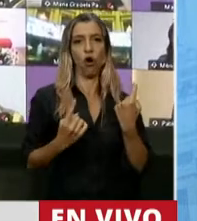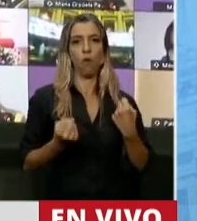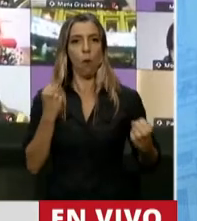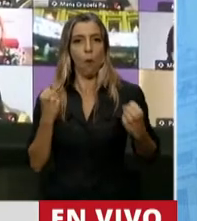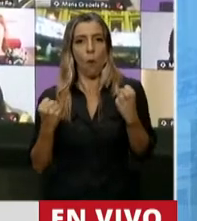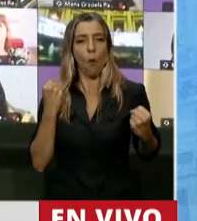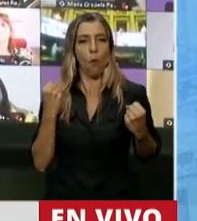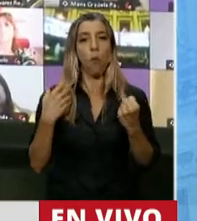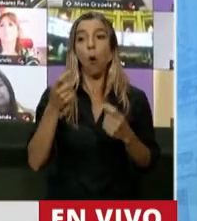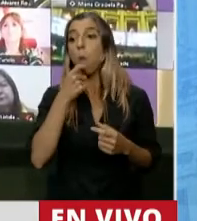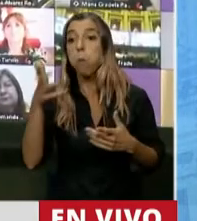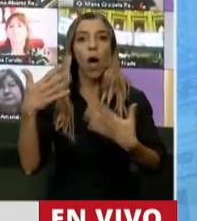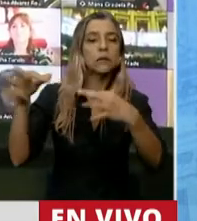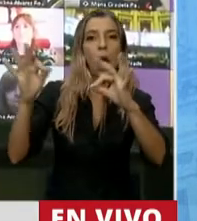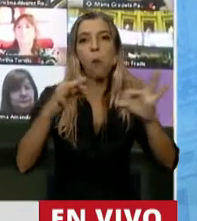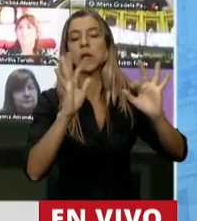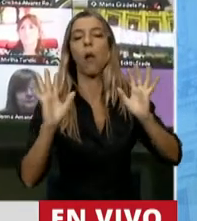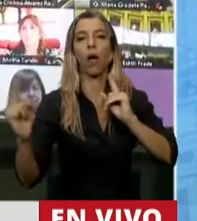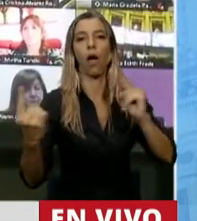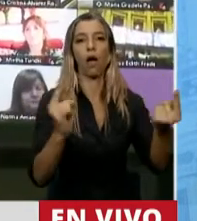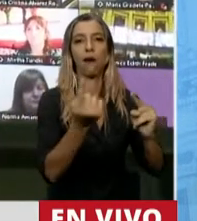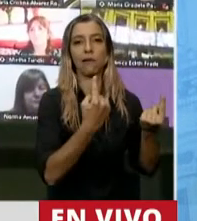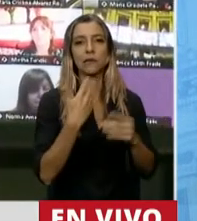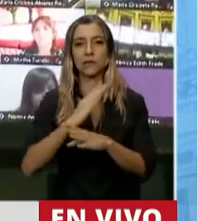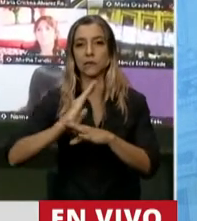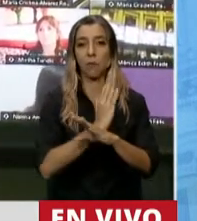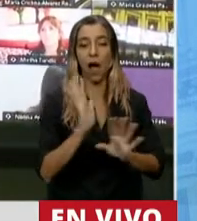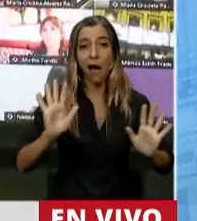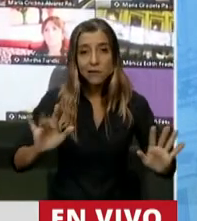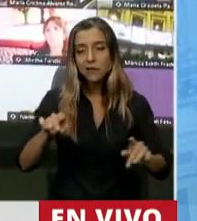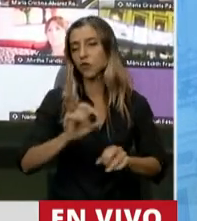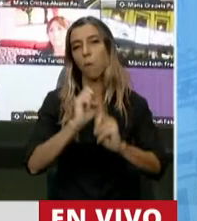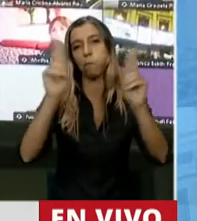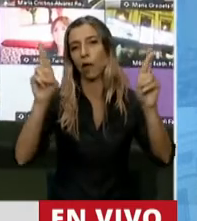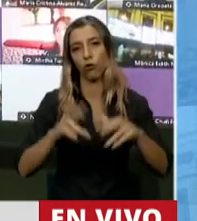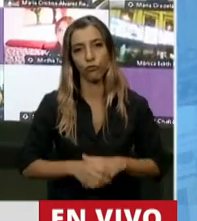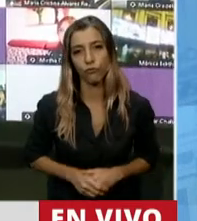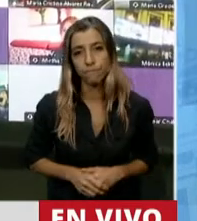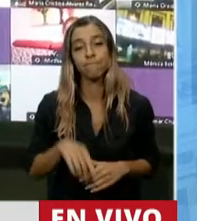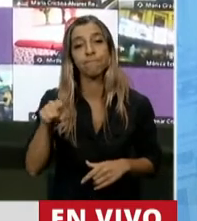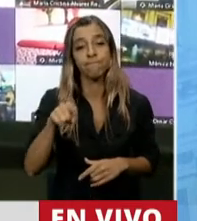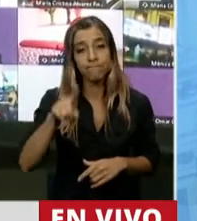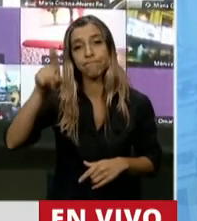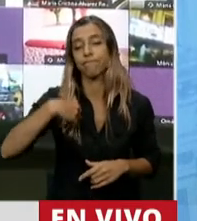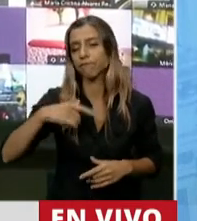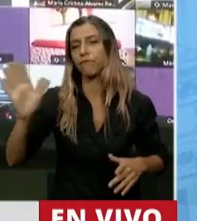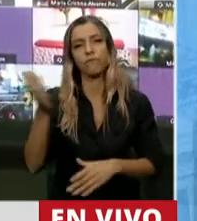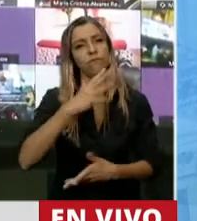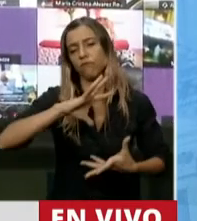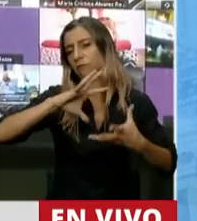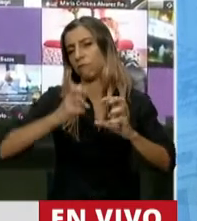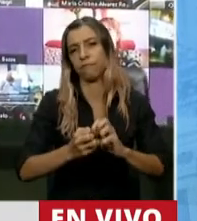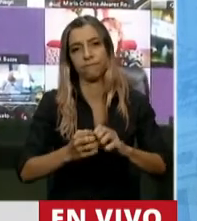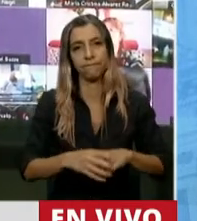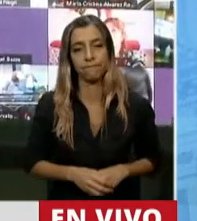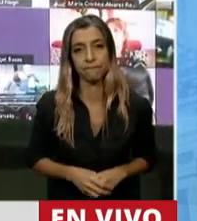pueda, donde tratando de salvarnos cada uno, cuesta abajo en la rodada, nos vamos perdiendo todos, señor presidente. Es la